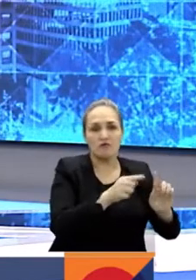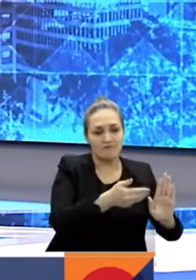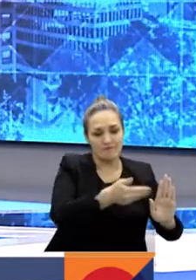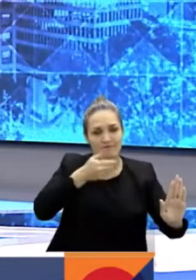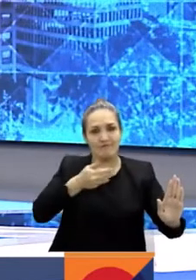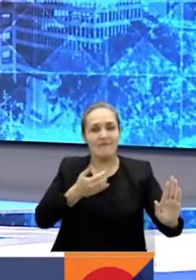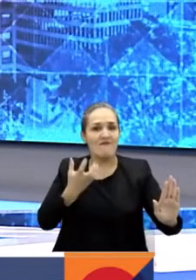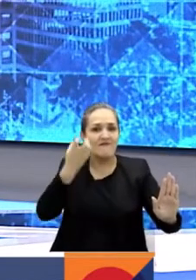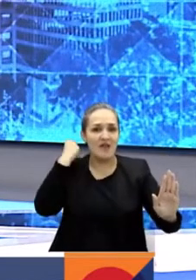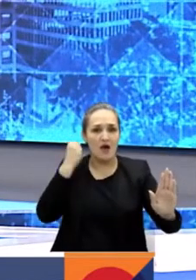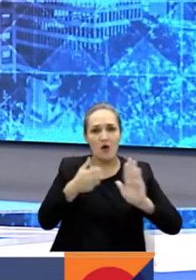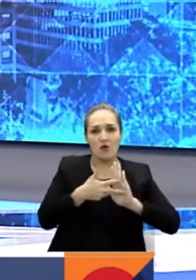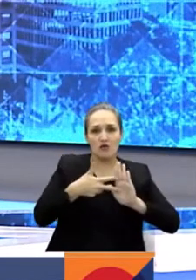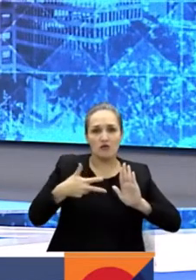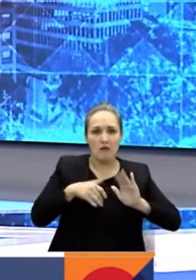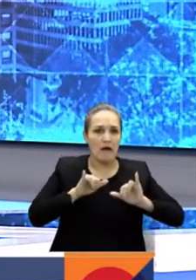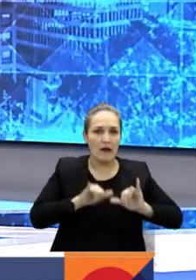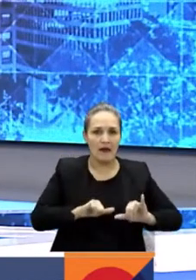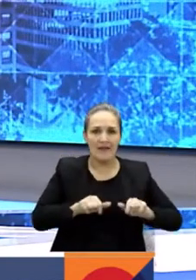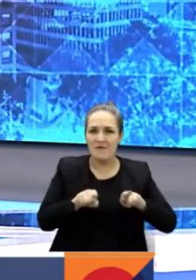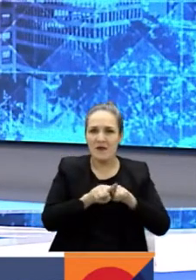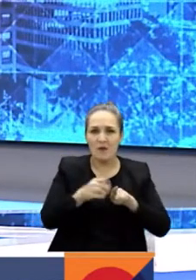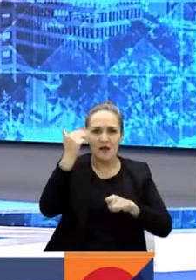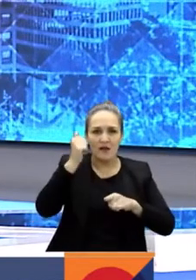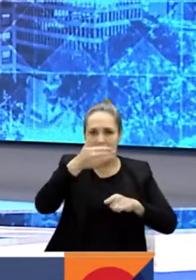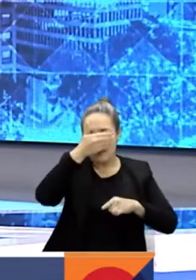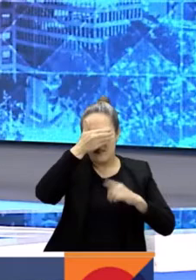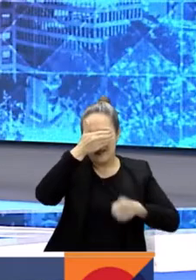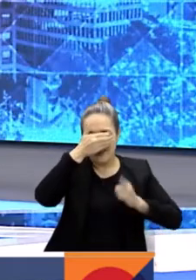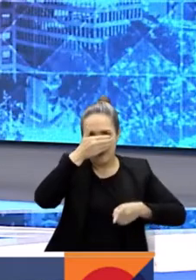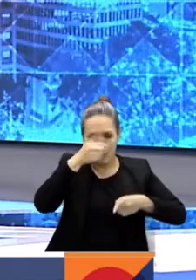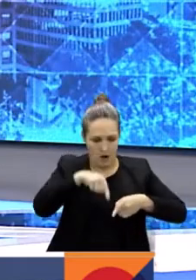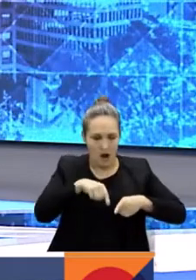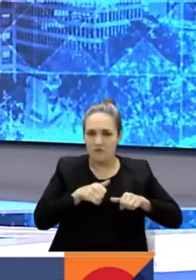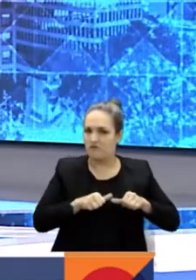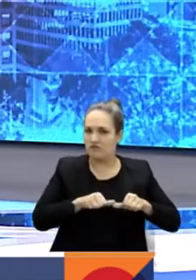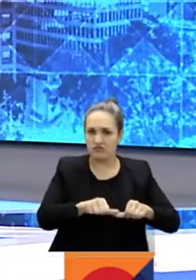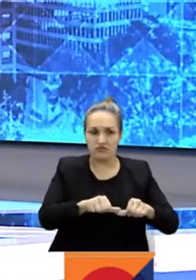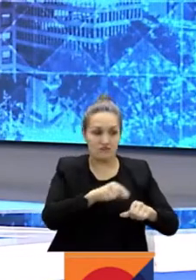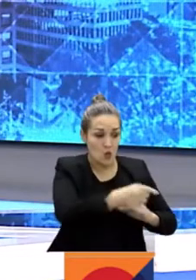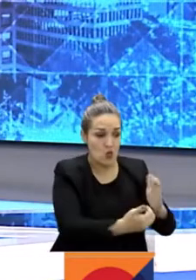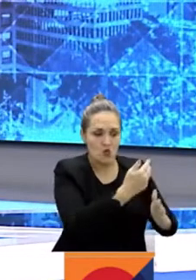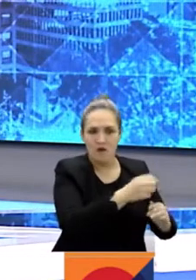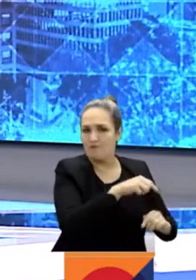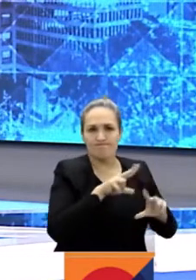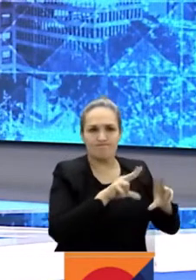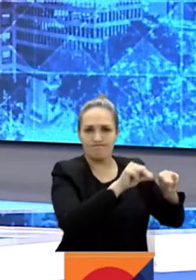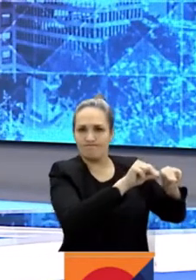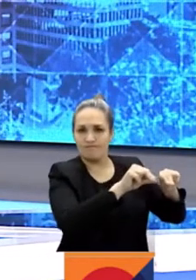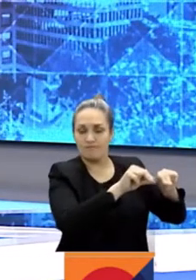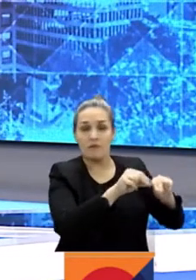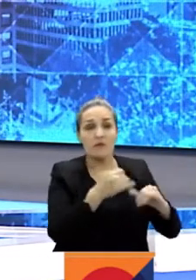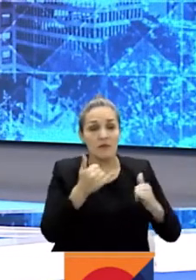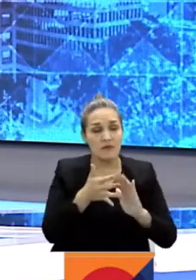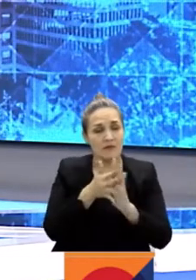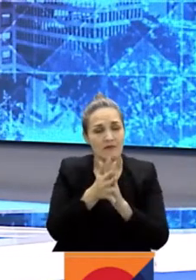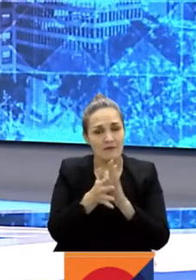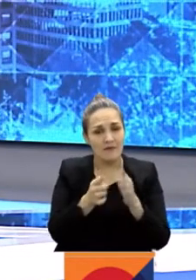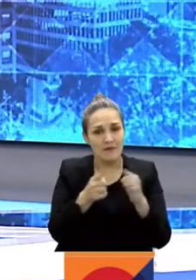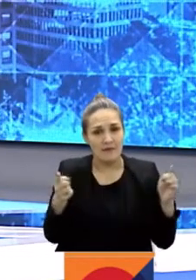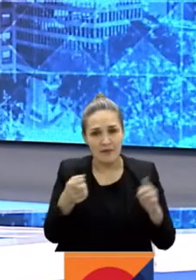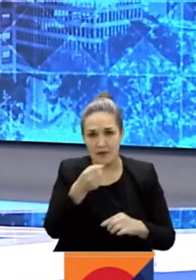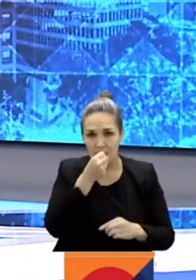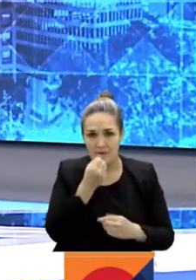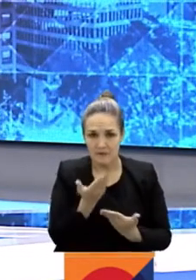Los chilenos rechazan el resultado. En nuestra sección internacional ampliaremos esta información. Bienvenidos a RTBC Noticias, fin de semana. Vamos con